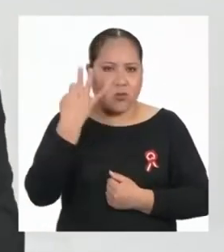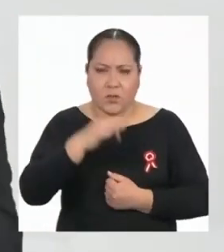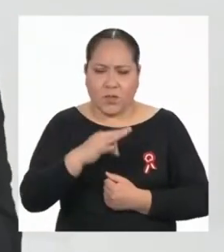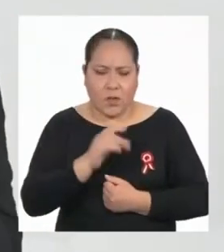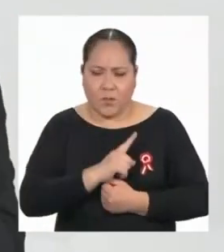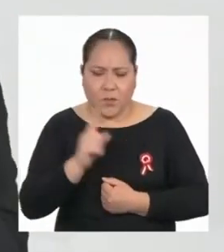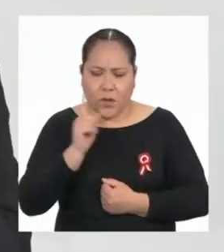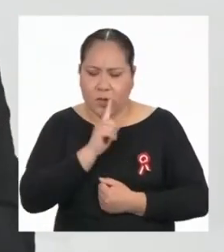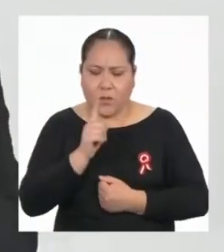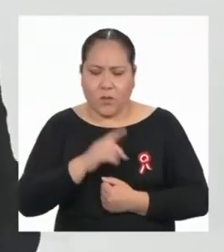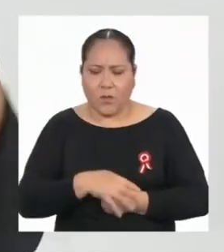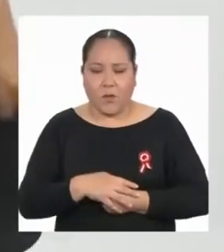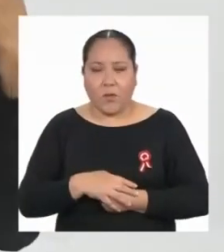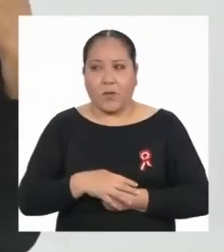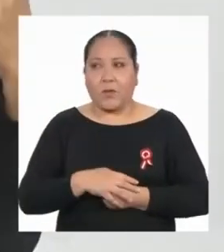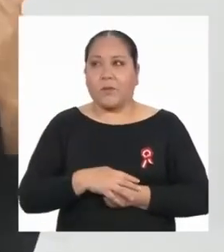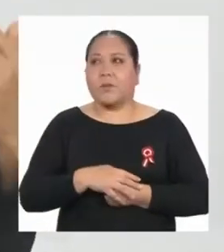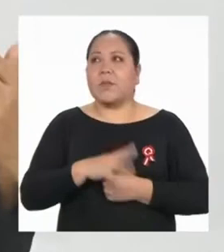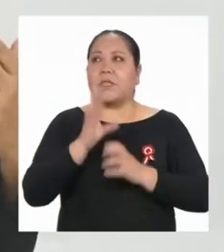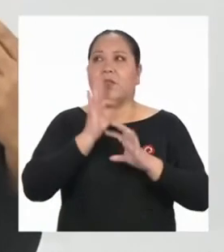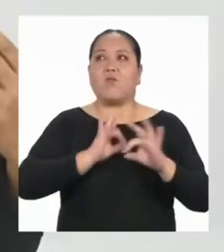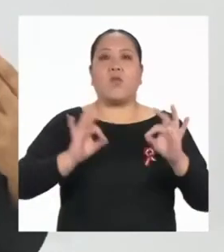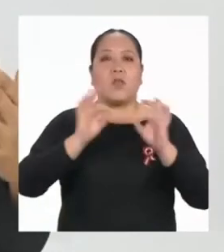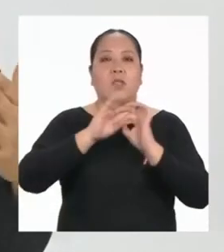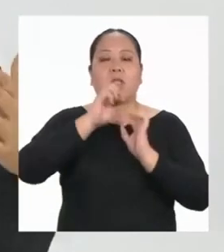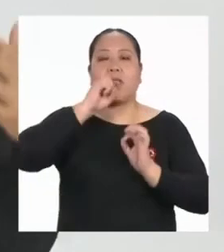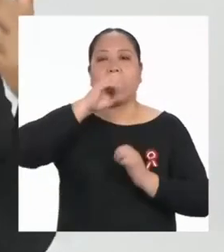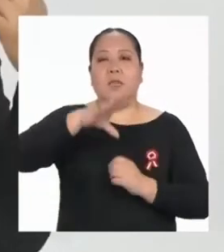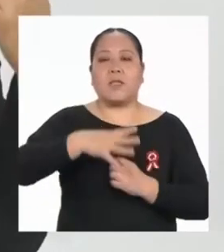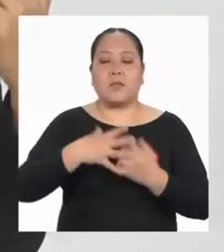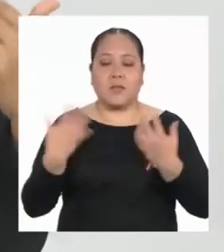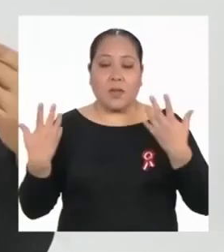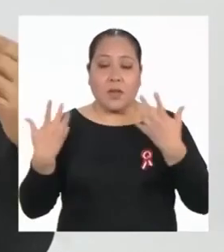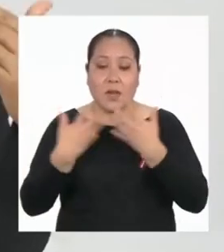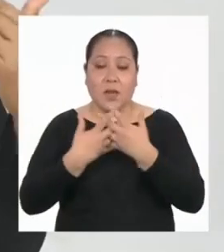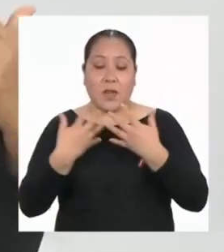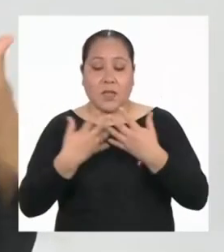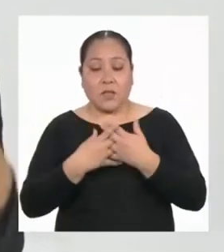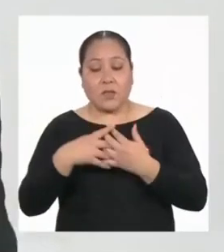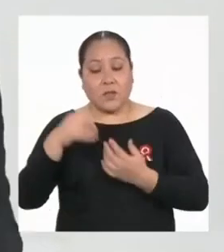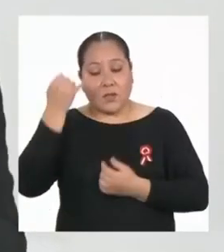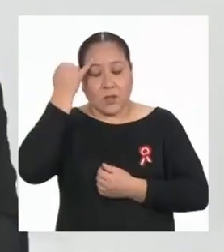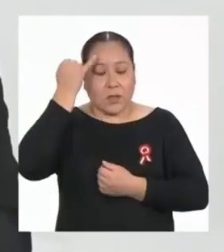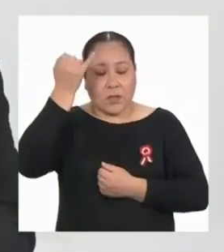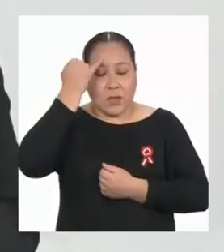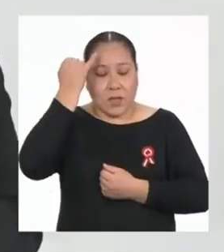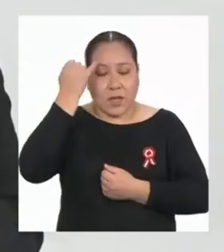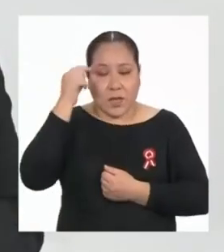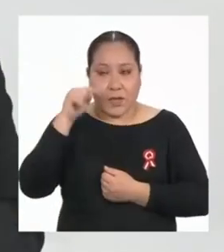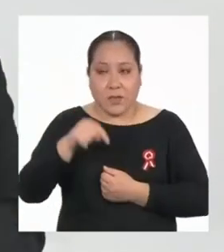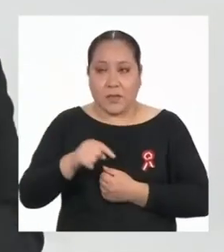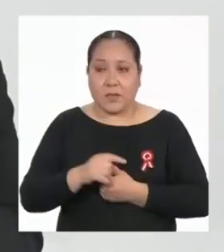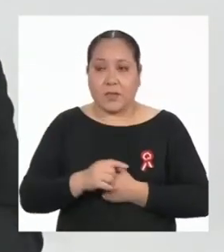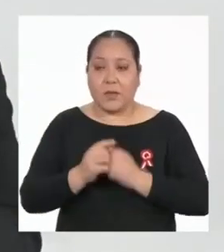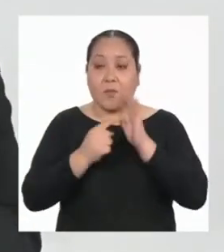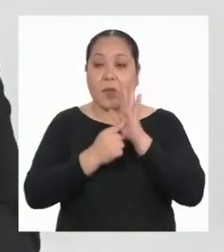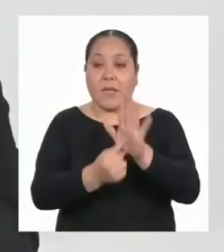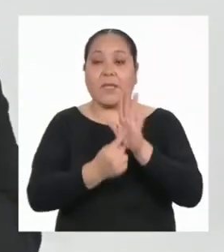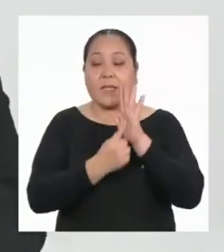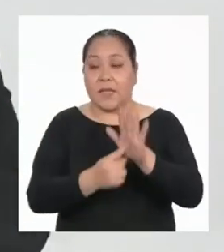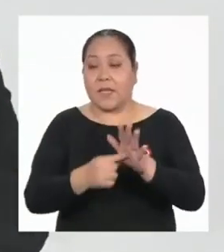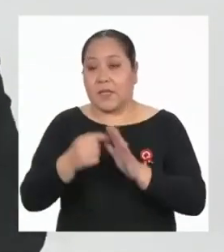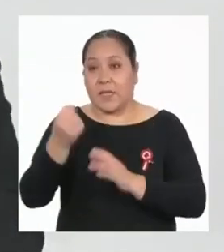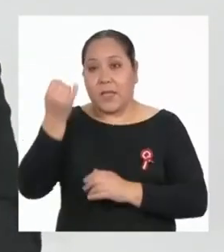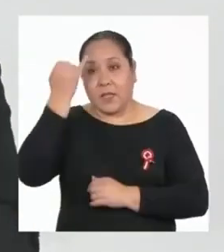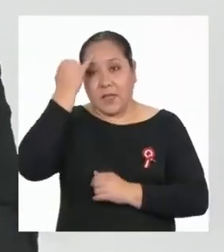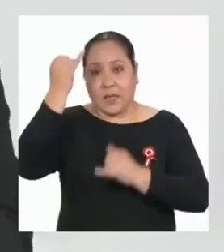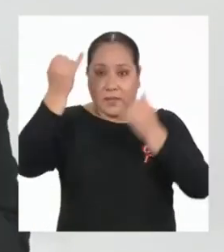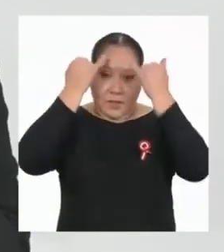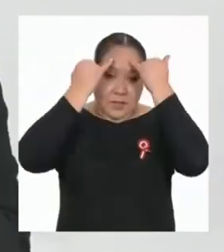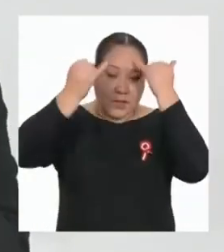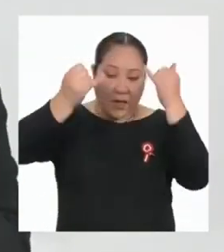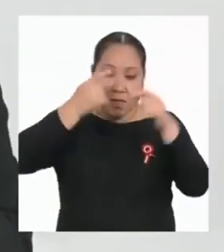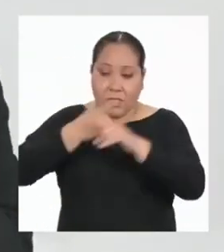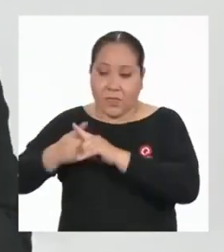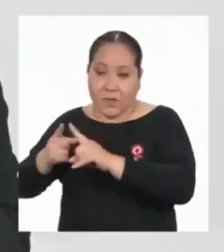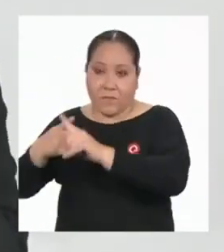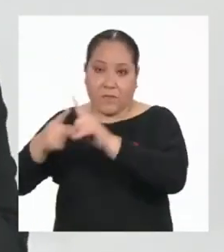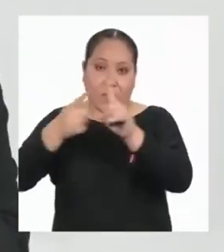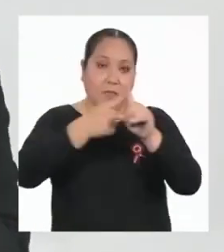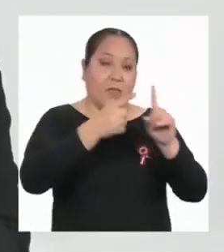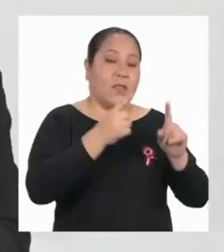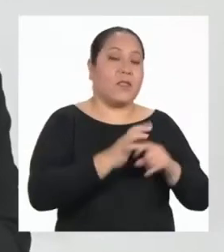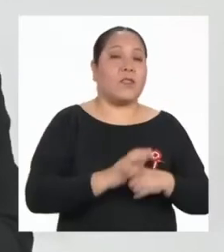podamos precisar. Las relaciones lógicas que se pueden presentar entre las ideas son de diversa